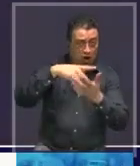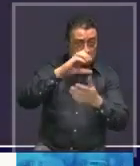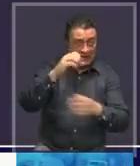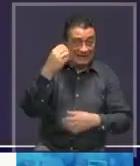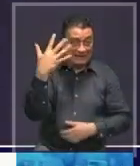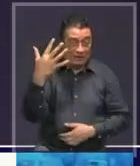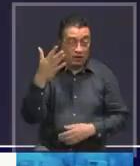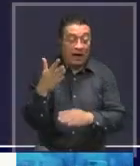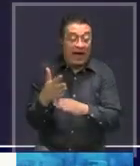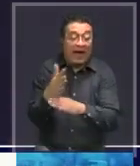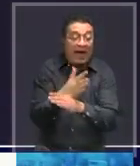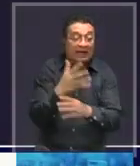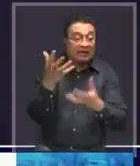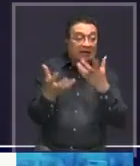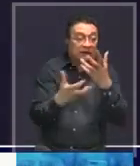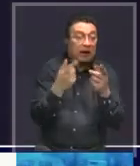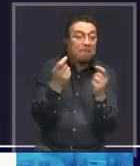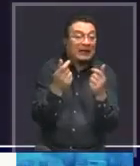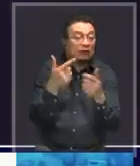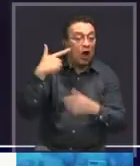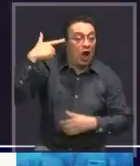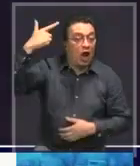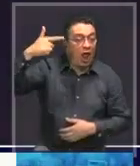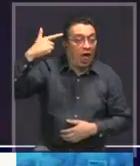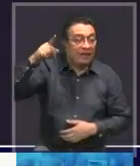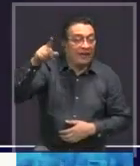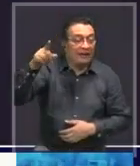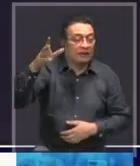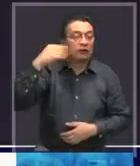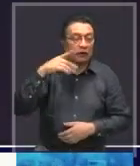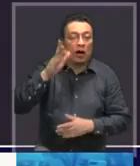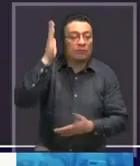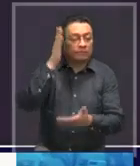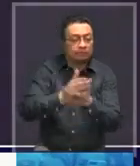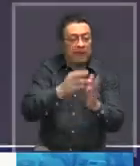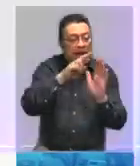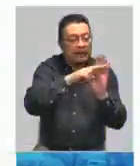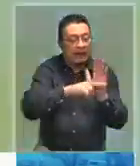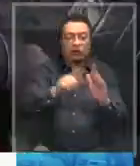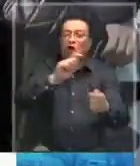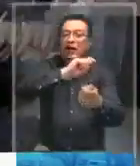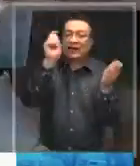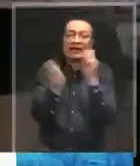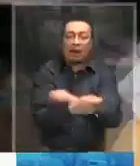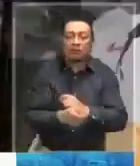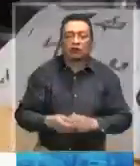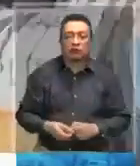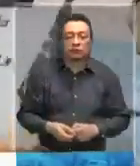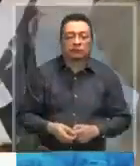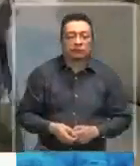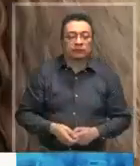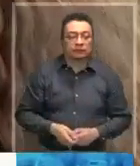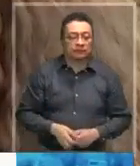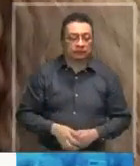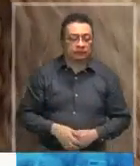poco antes de un incendio muy similar en Londres que obligó a cambiar el reglamento al año siguiente.